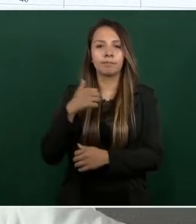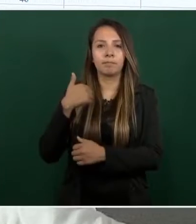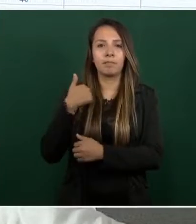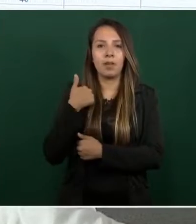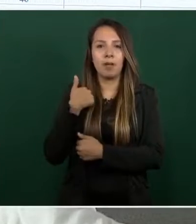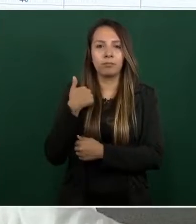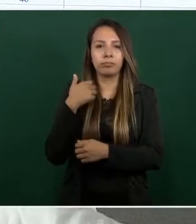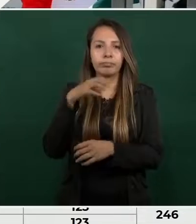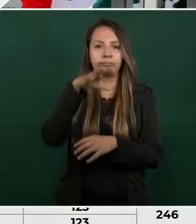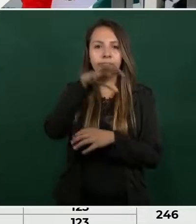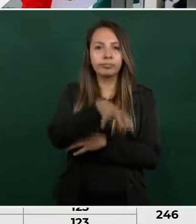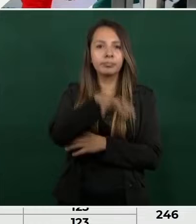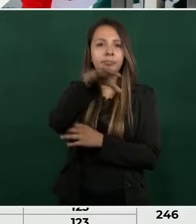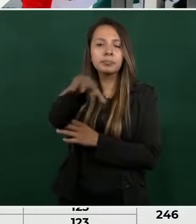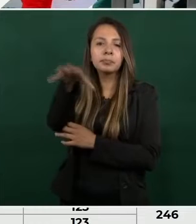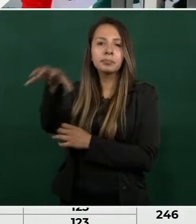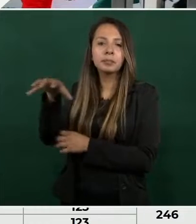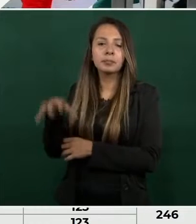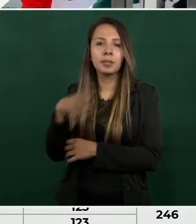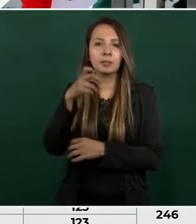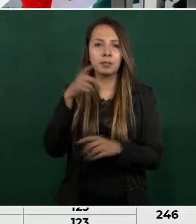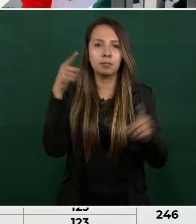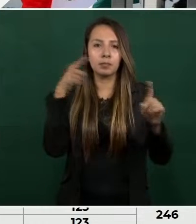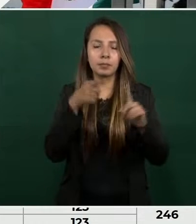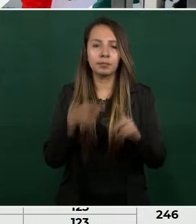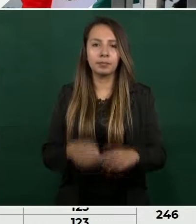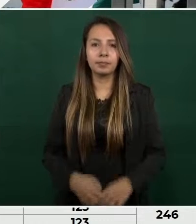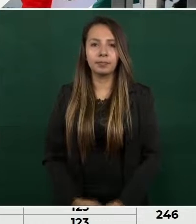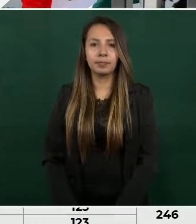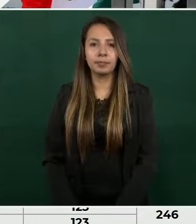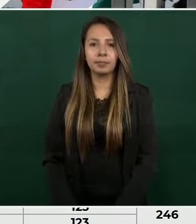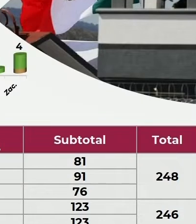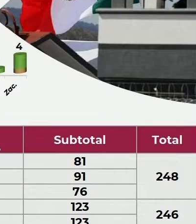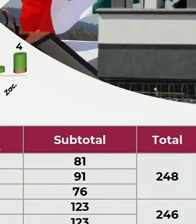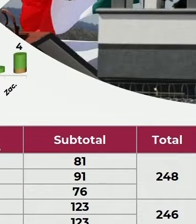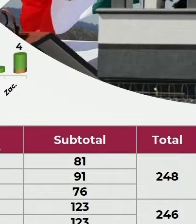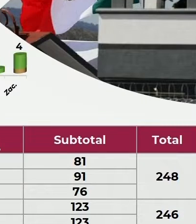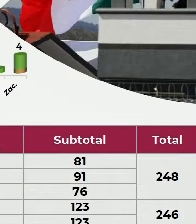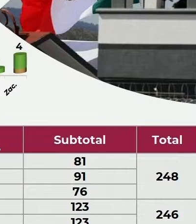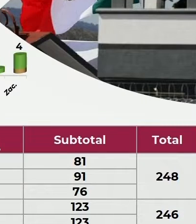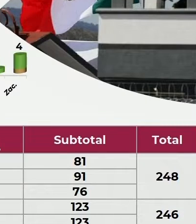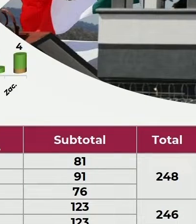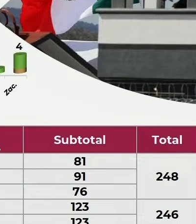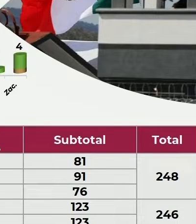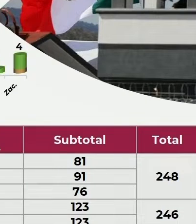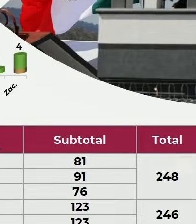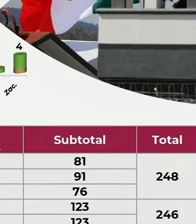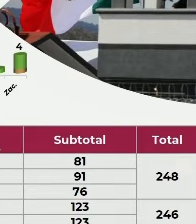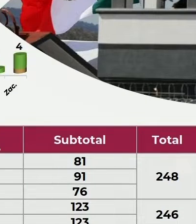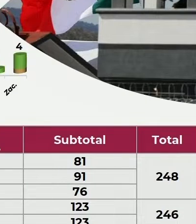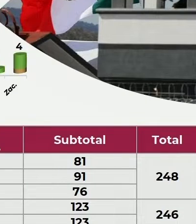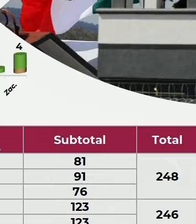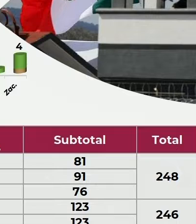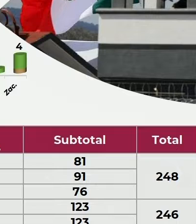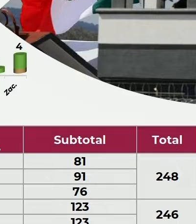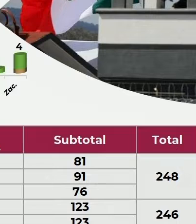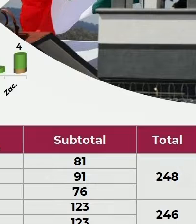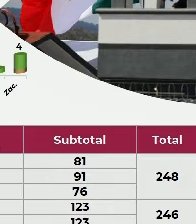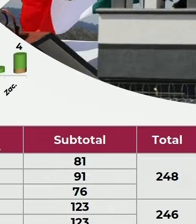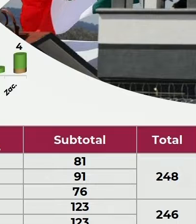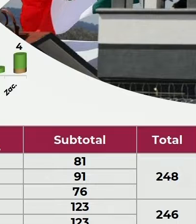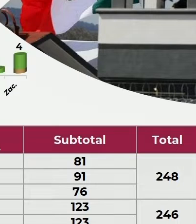para el final del sexenio, que son 594 cuarteles para